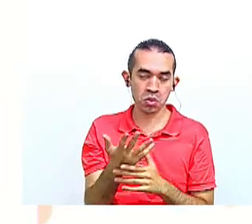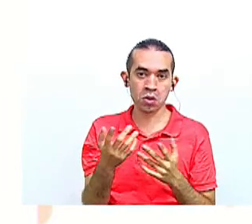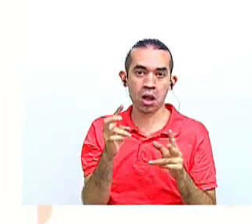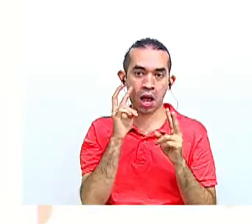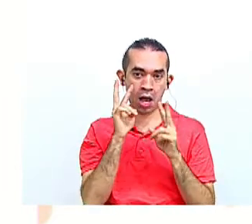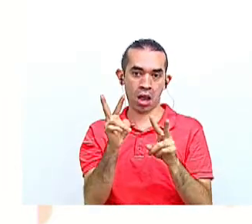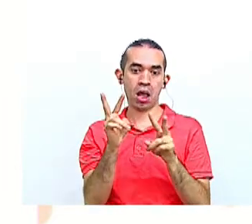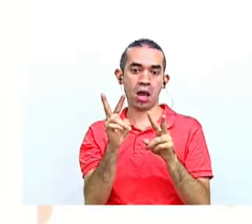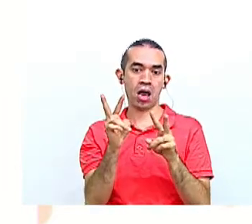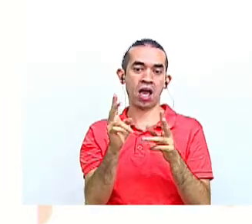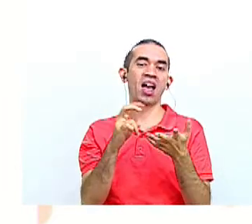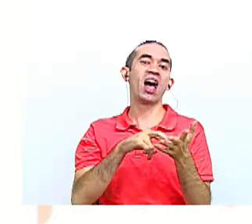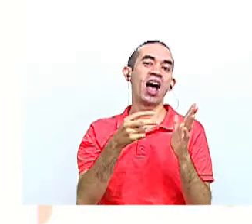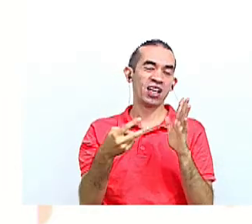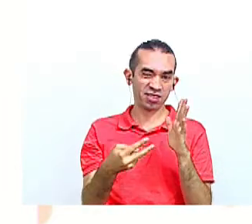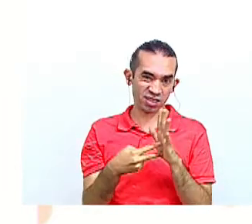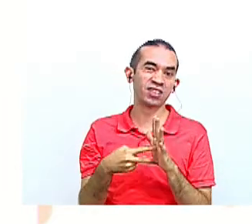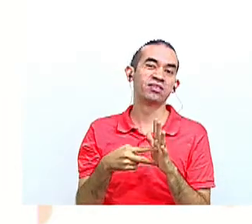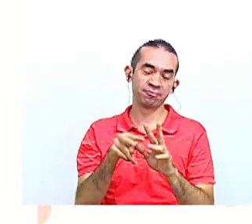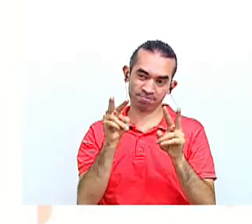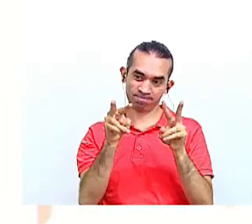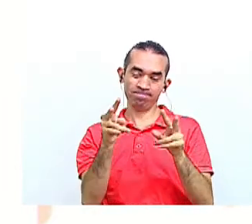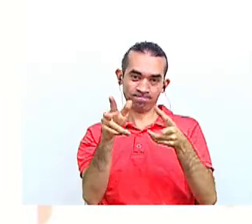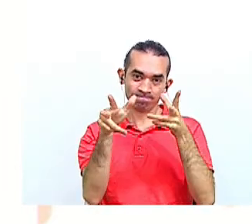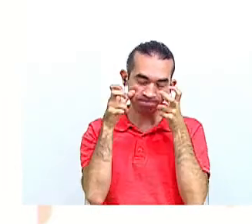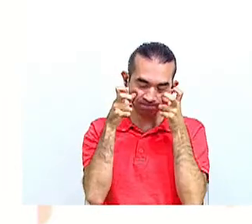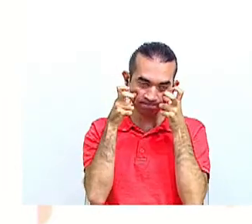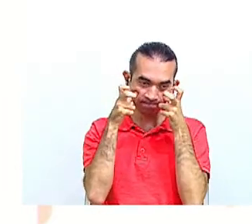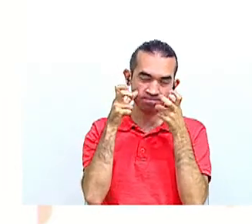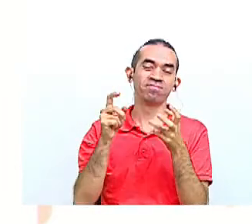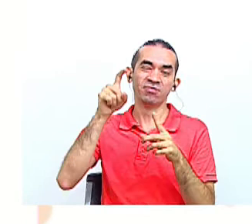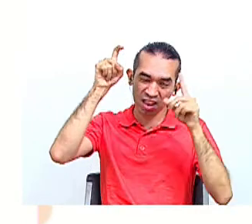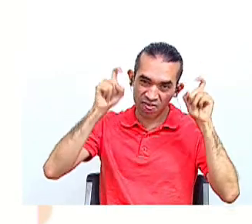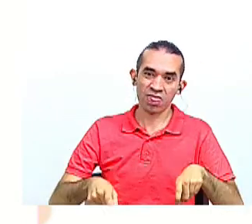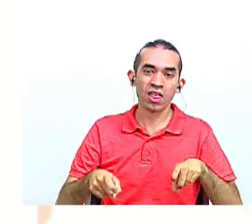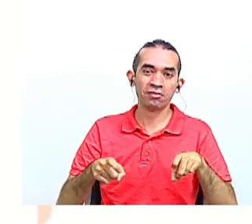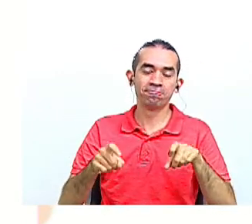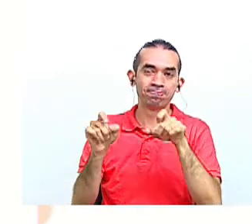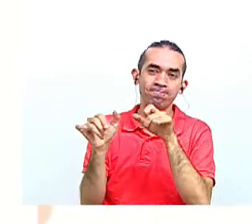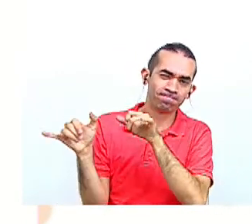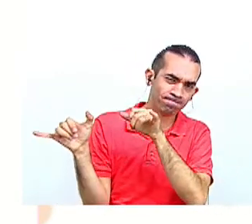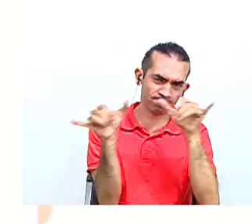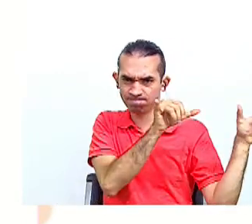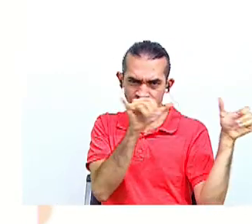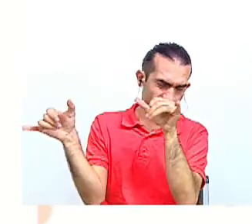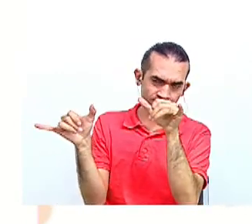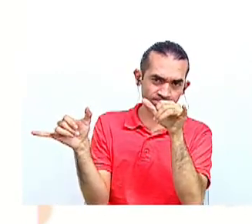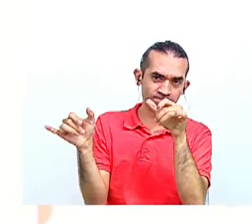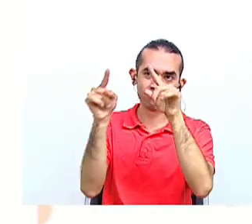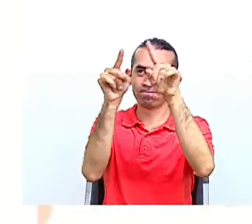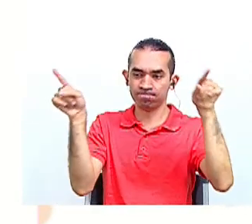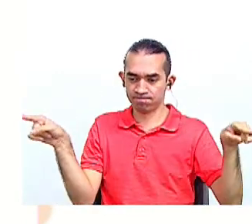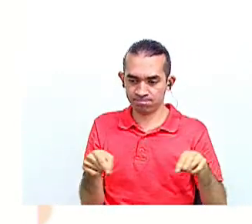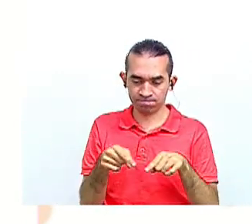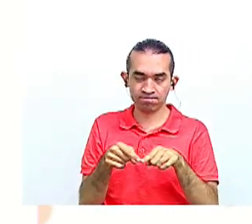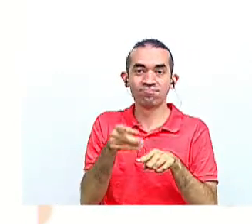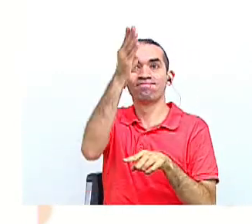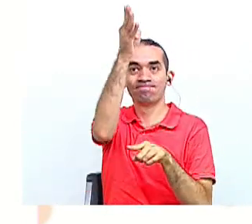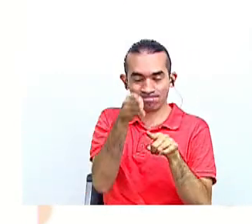triángulo, entonces esos 2 triángulos van a ser congruentes, o sea